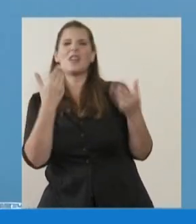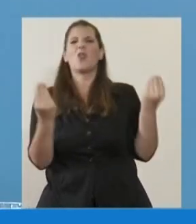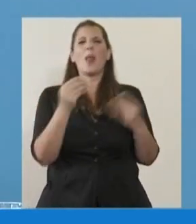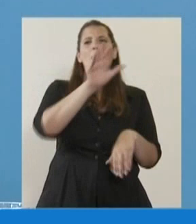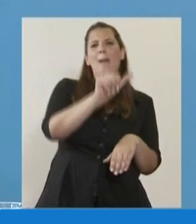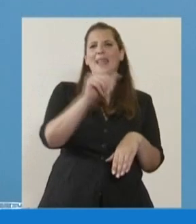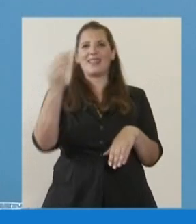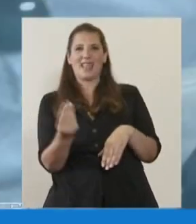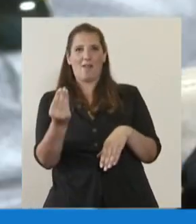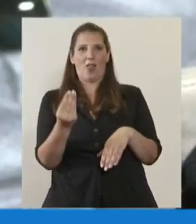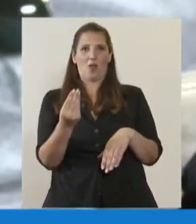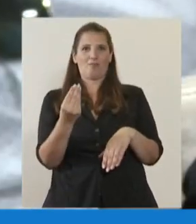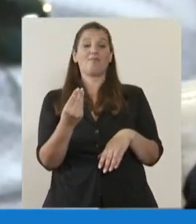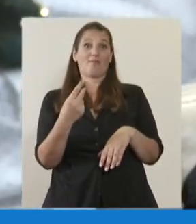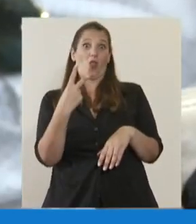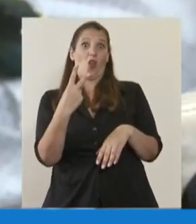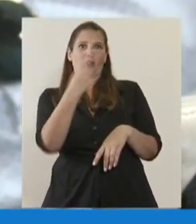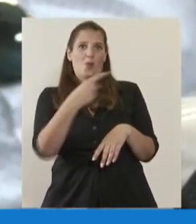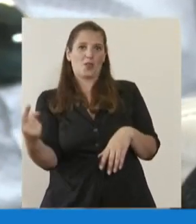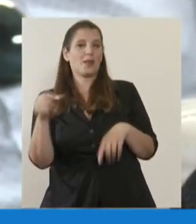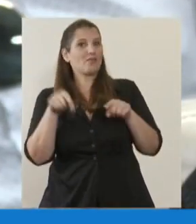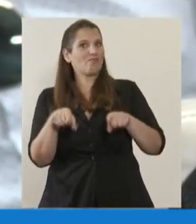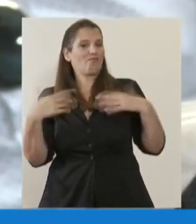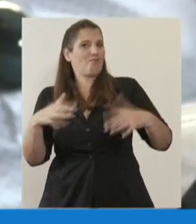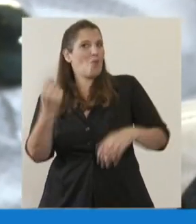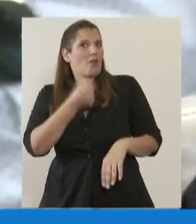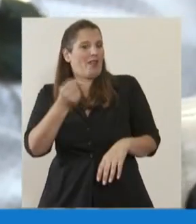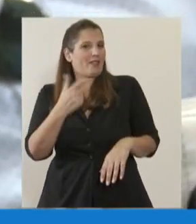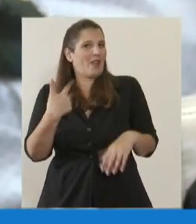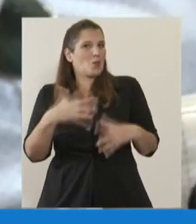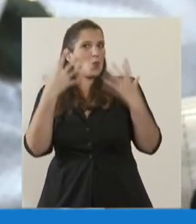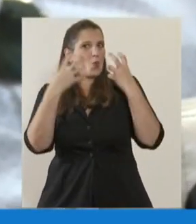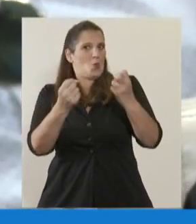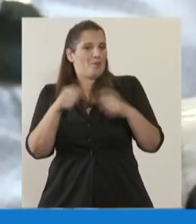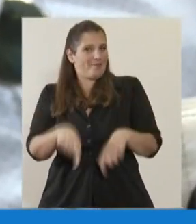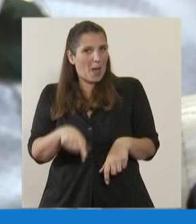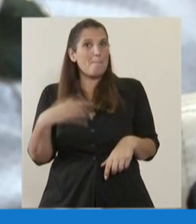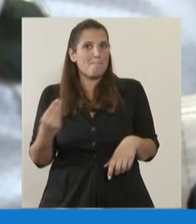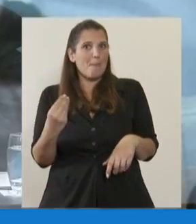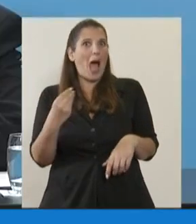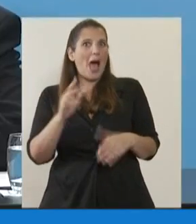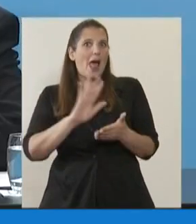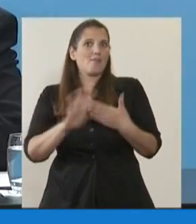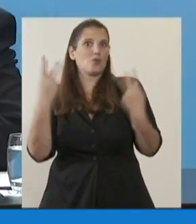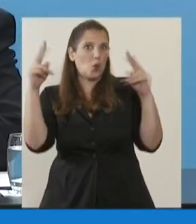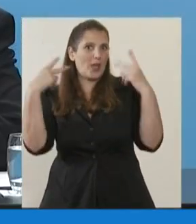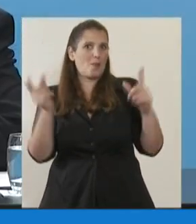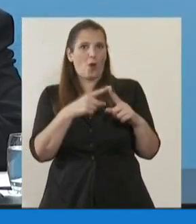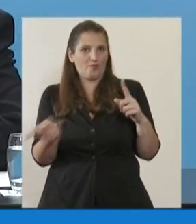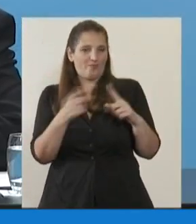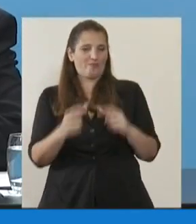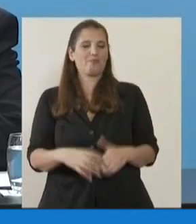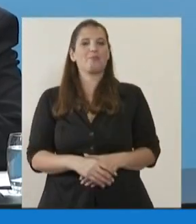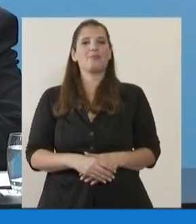martes y sábado. ¿Sí? Que también es una oferta muy atractiva, obviamente, para el tráfico